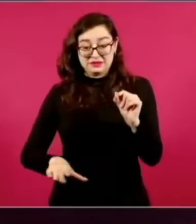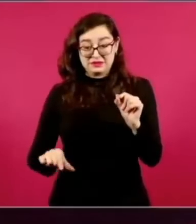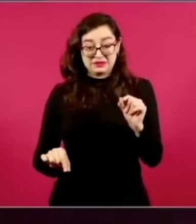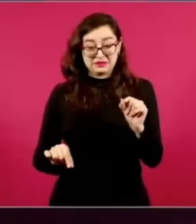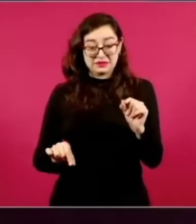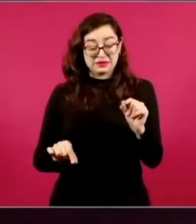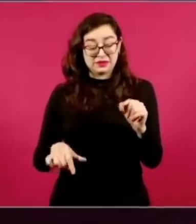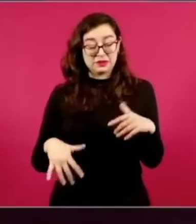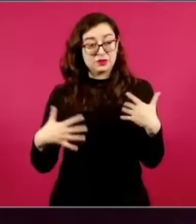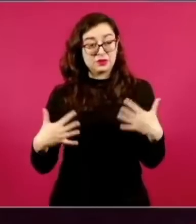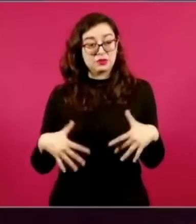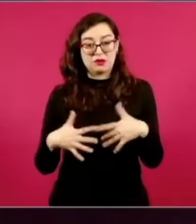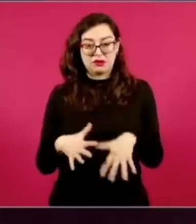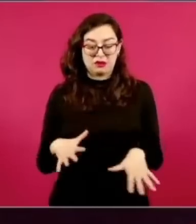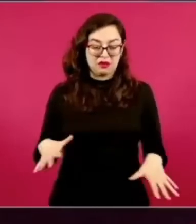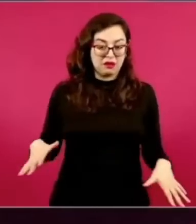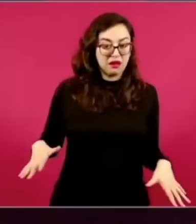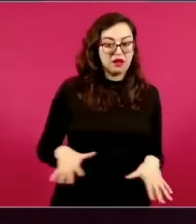del siglo